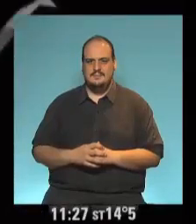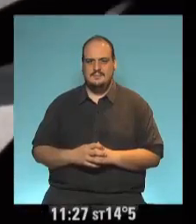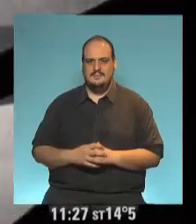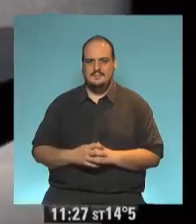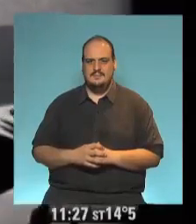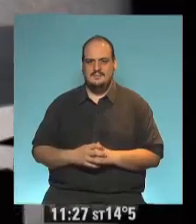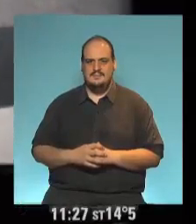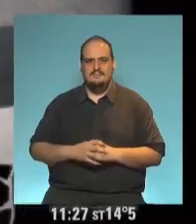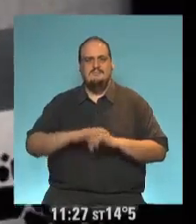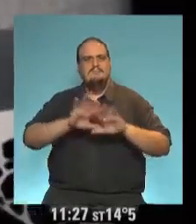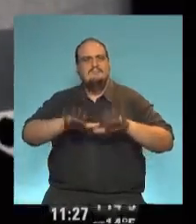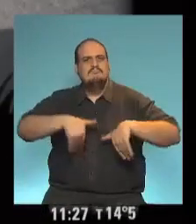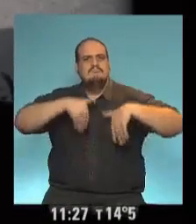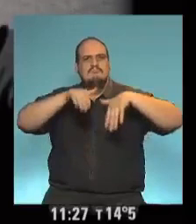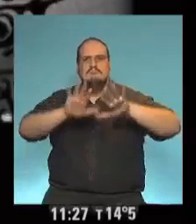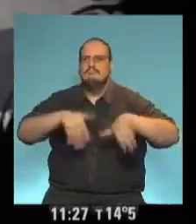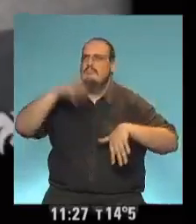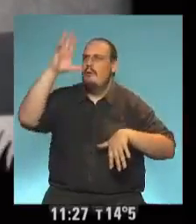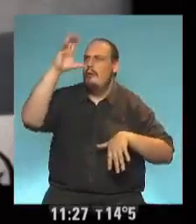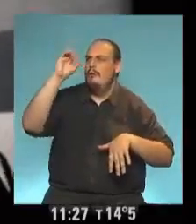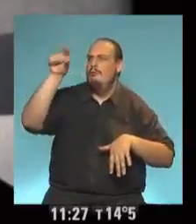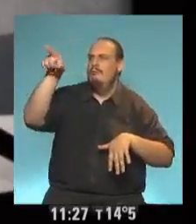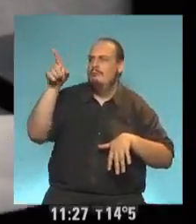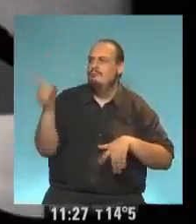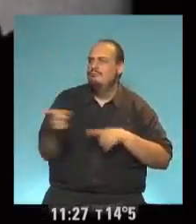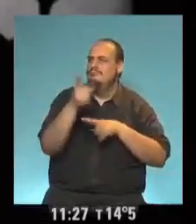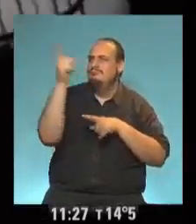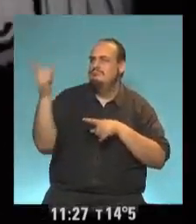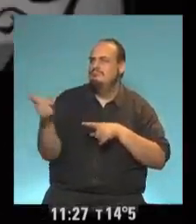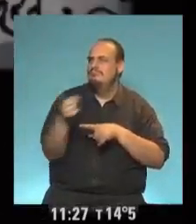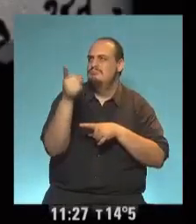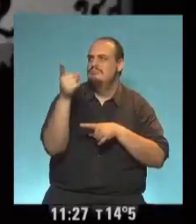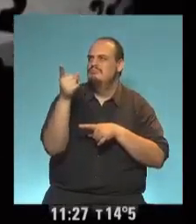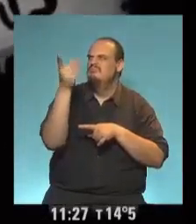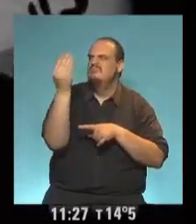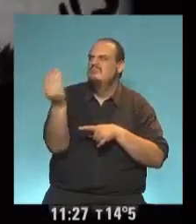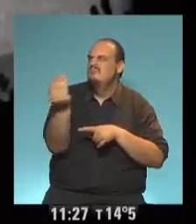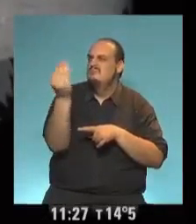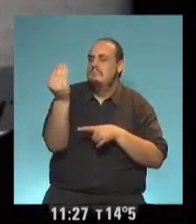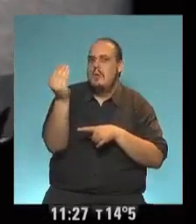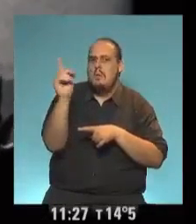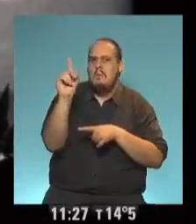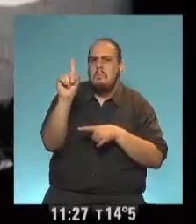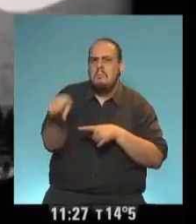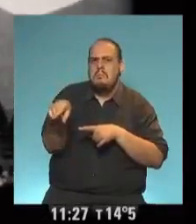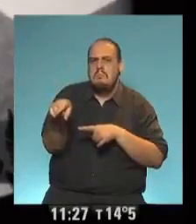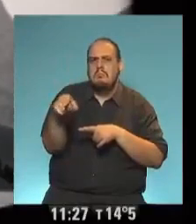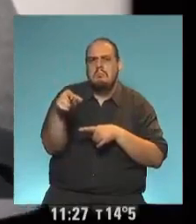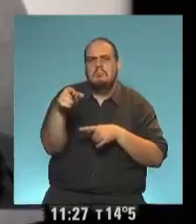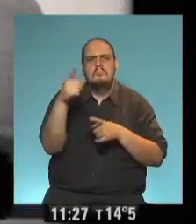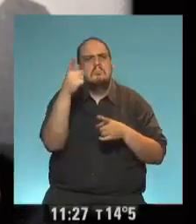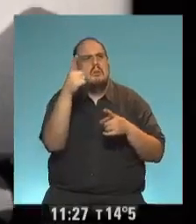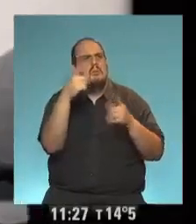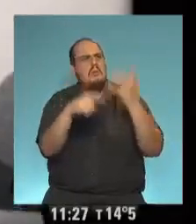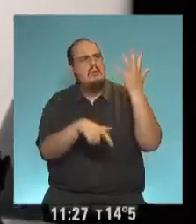persigue las sombras. Doña no sabe qué son. Serán las